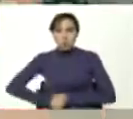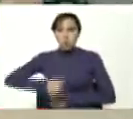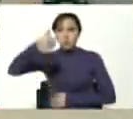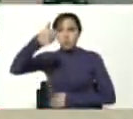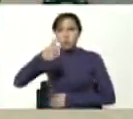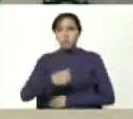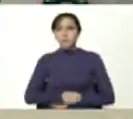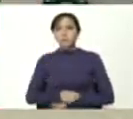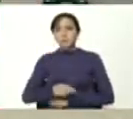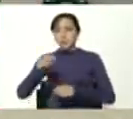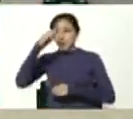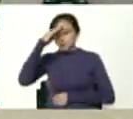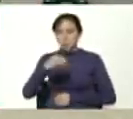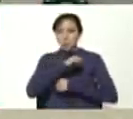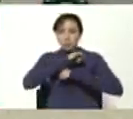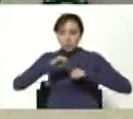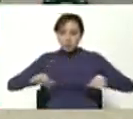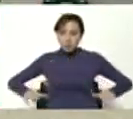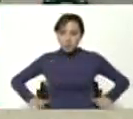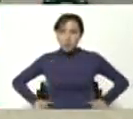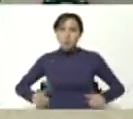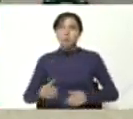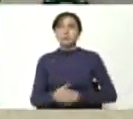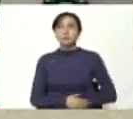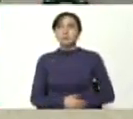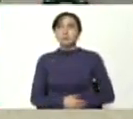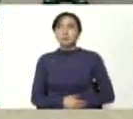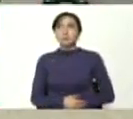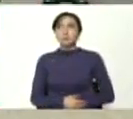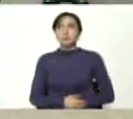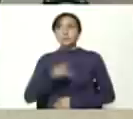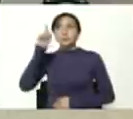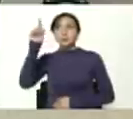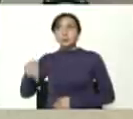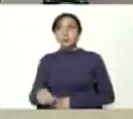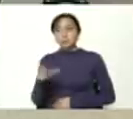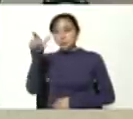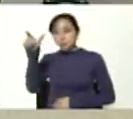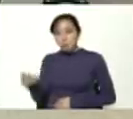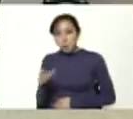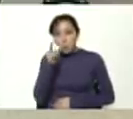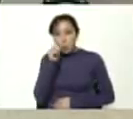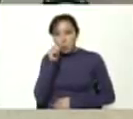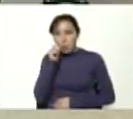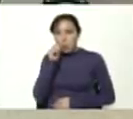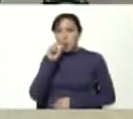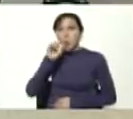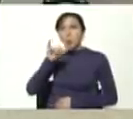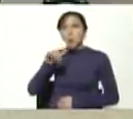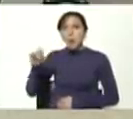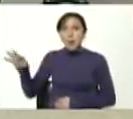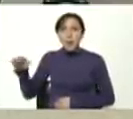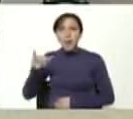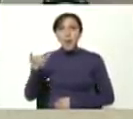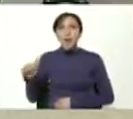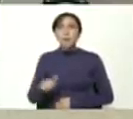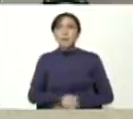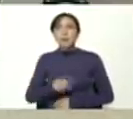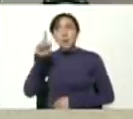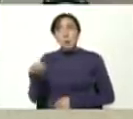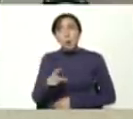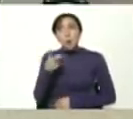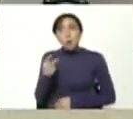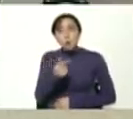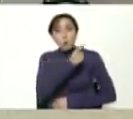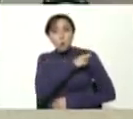operacional de la Fuerza Armada Nacional Bolivariana, del señor general en jefe, Pedro Juliat, segundo comandante